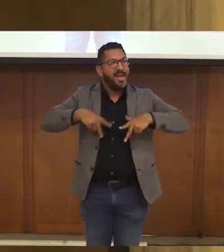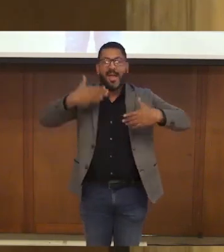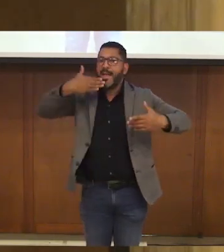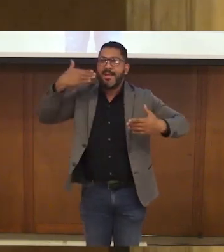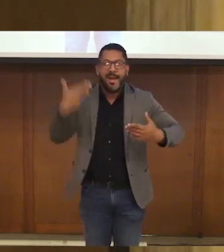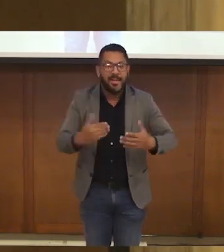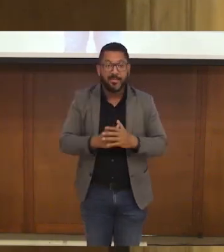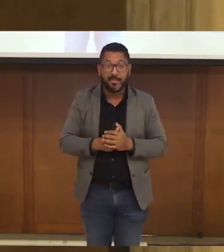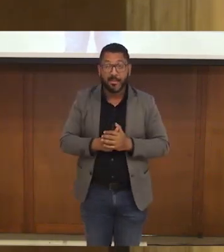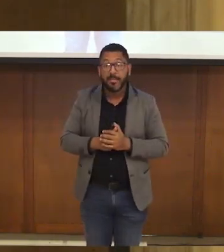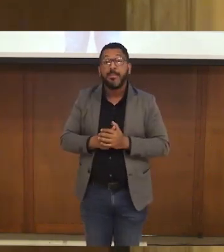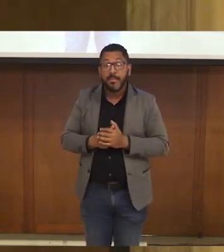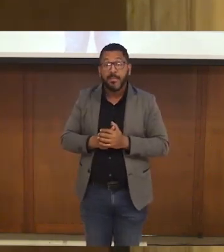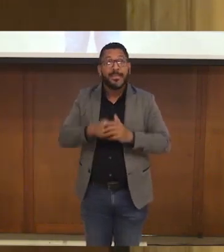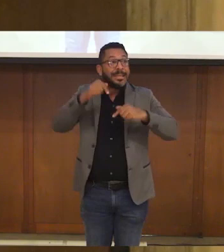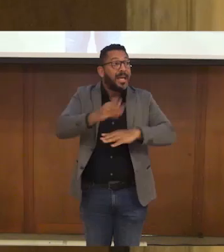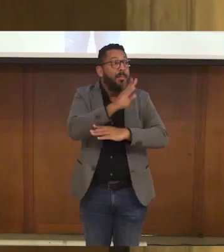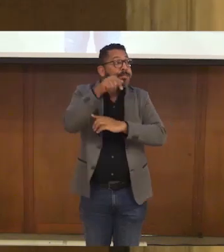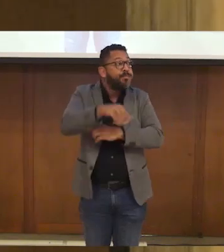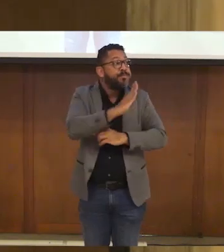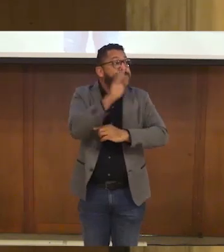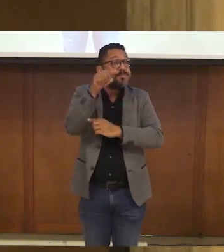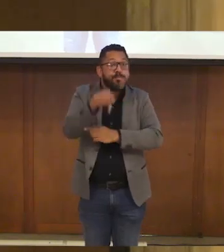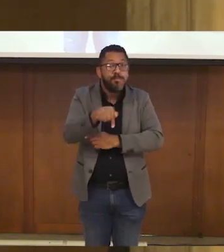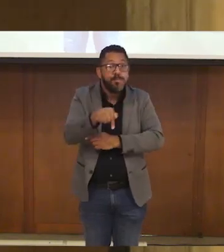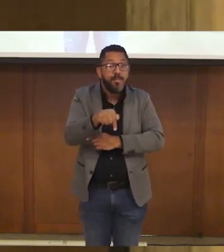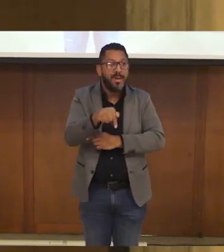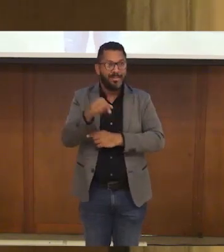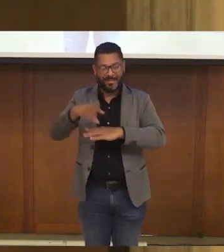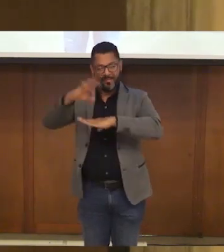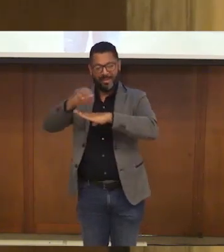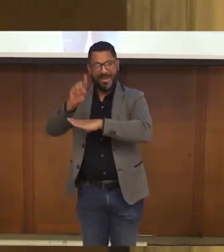esta novela. Que una institución como la Luis Ángel Arango,